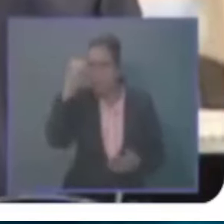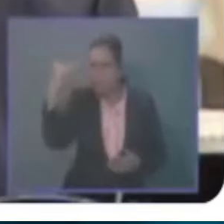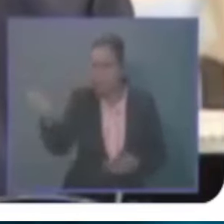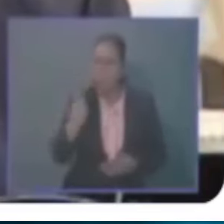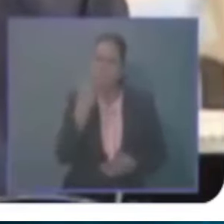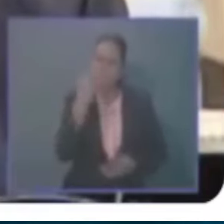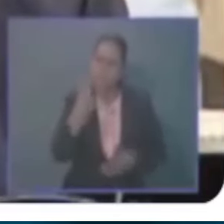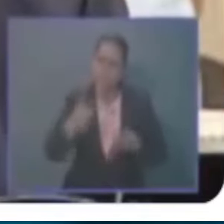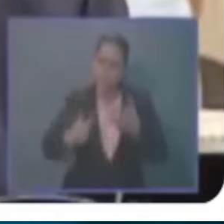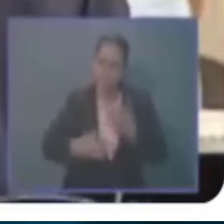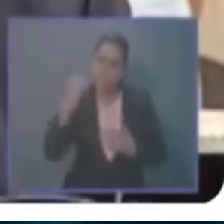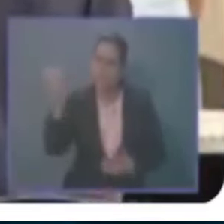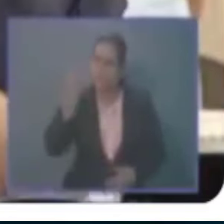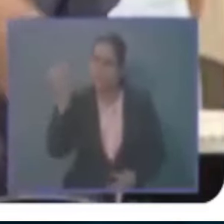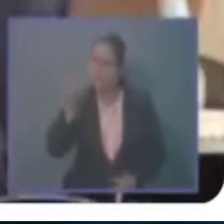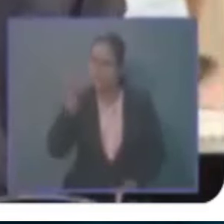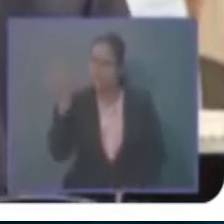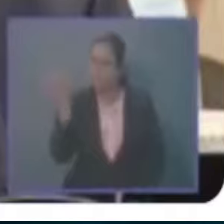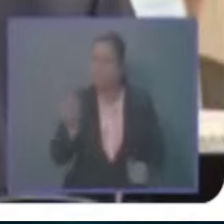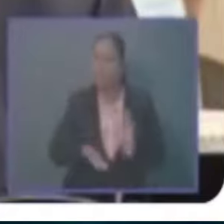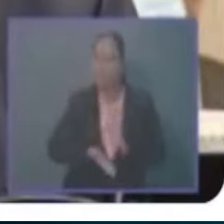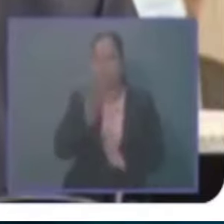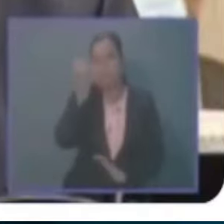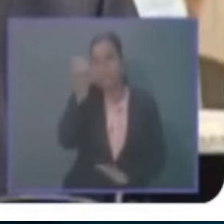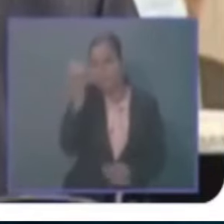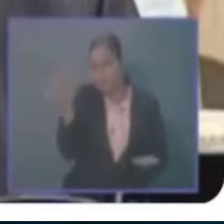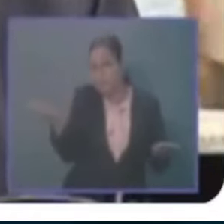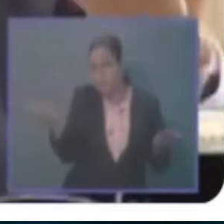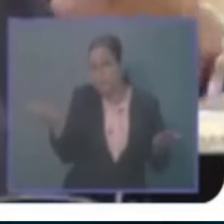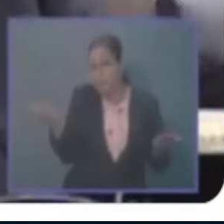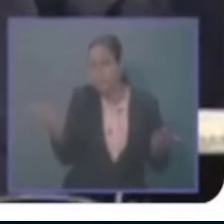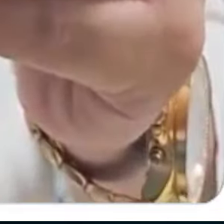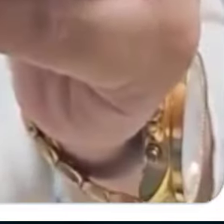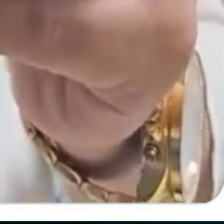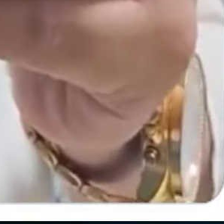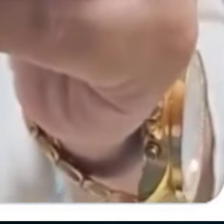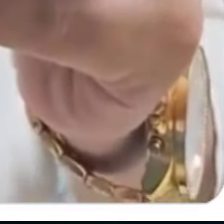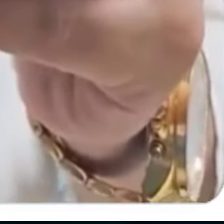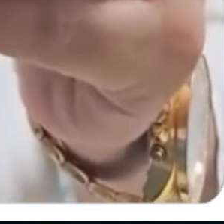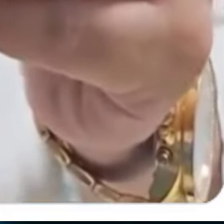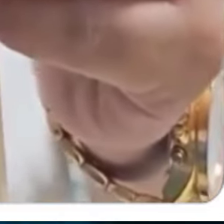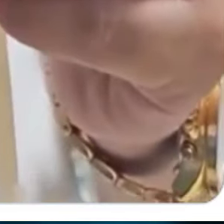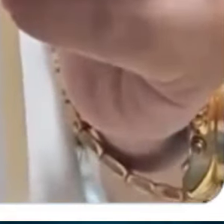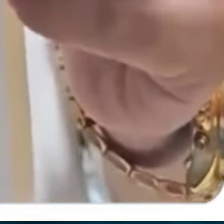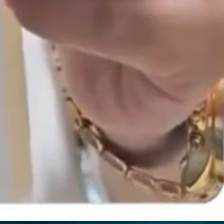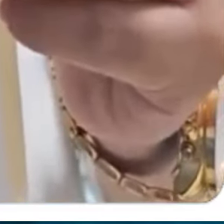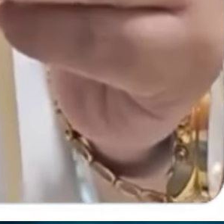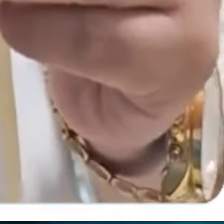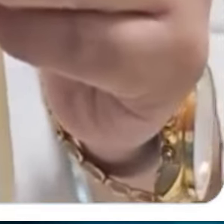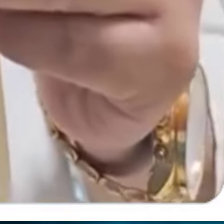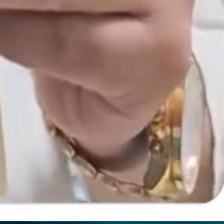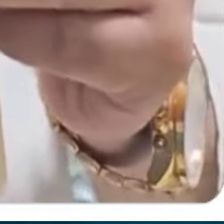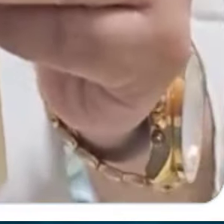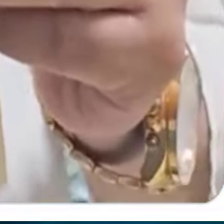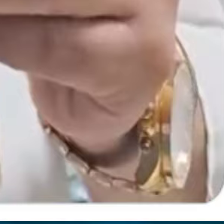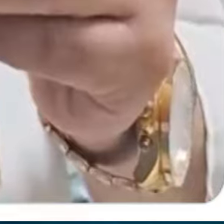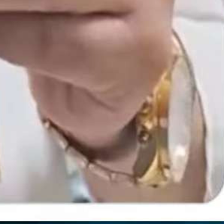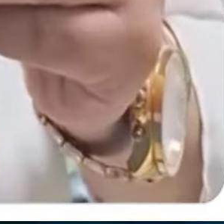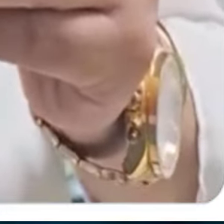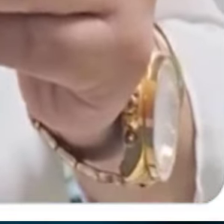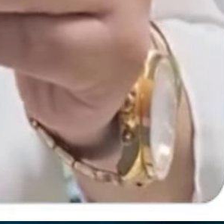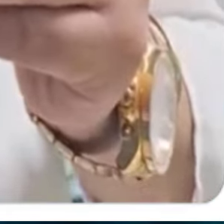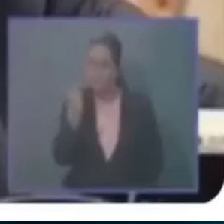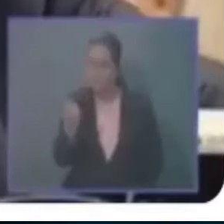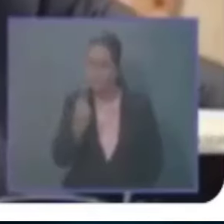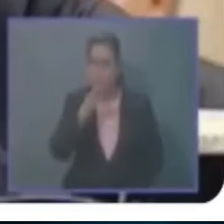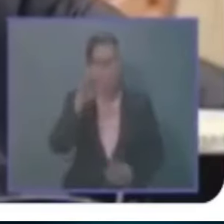un mensaje claro sobre la intolerancia hacia la corrupción en el país. Se está presentando el dictamen de acusación fiscal en